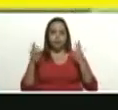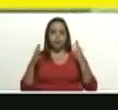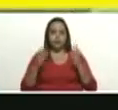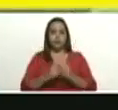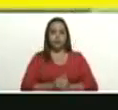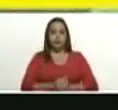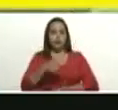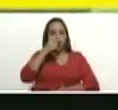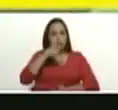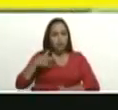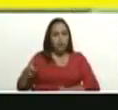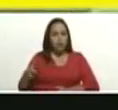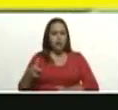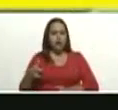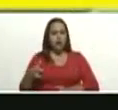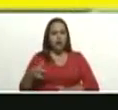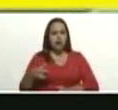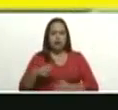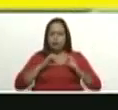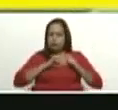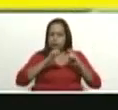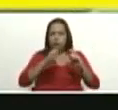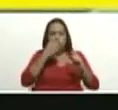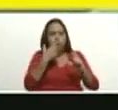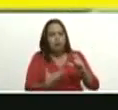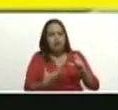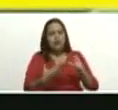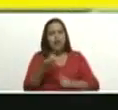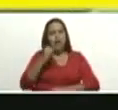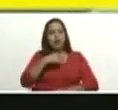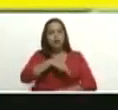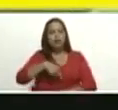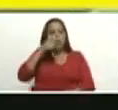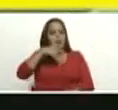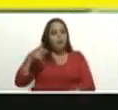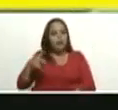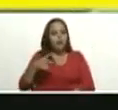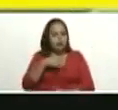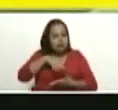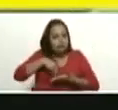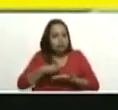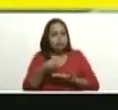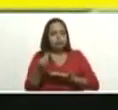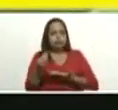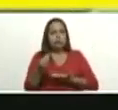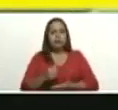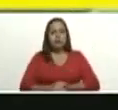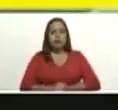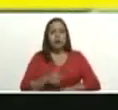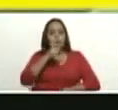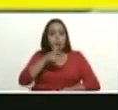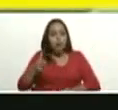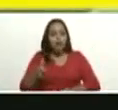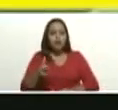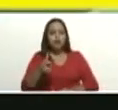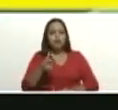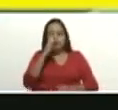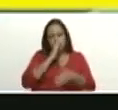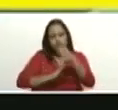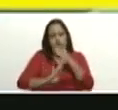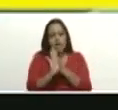con un pueblo con un alma hermosa, bella, tiene nuestro pueblo su alma, un pueblo noble,